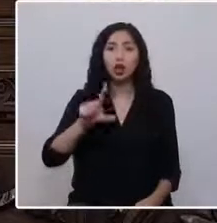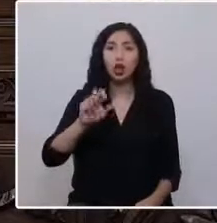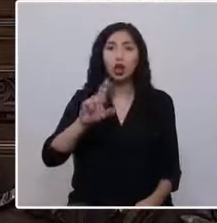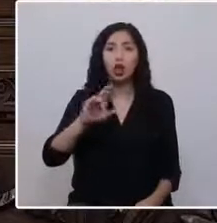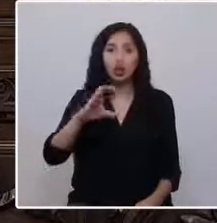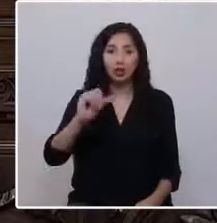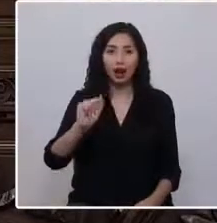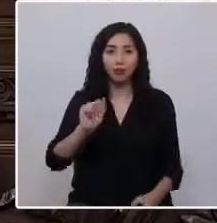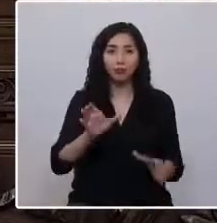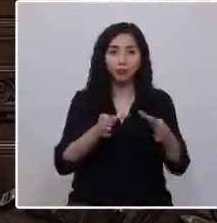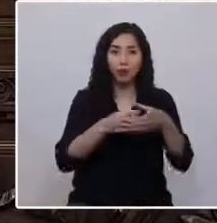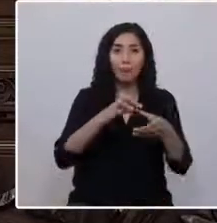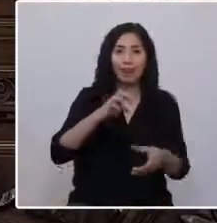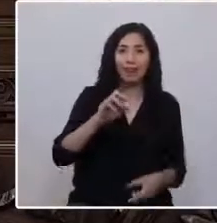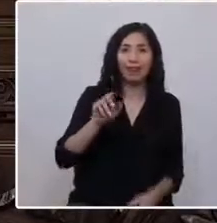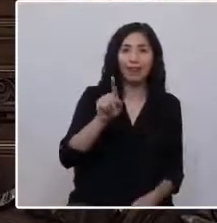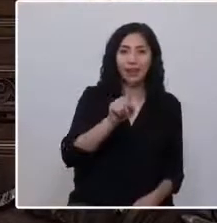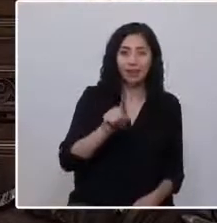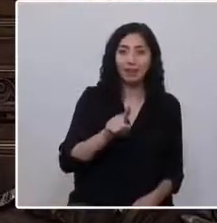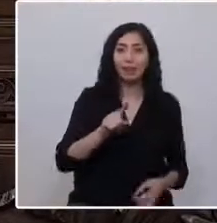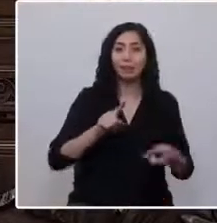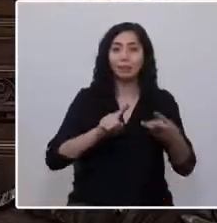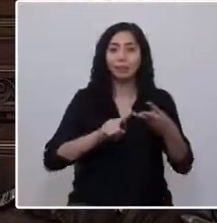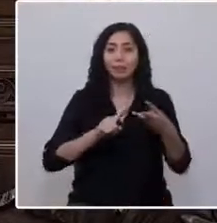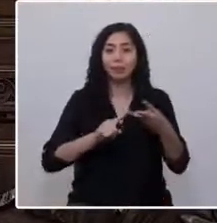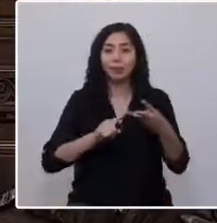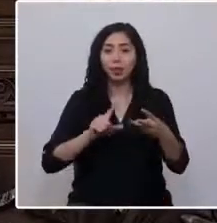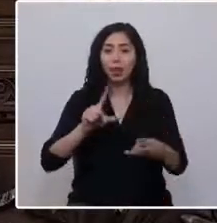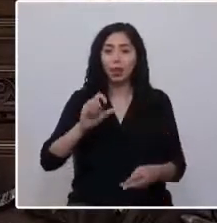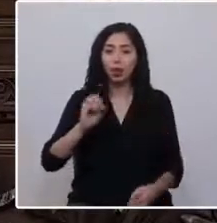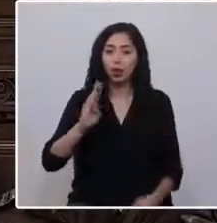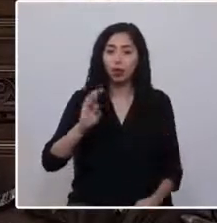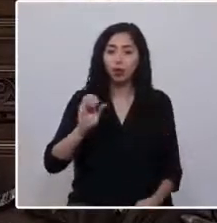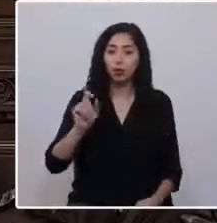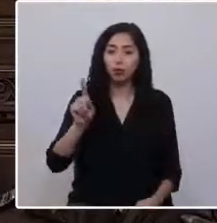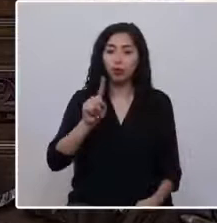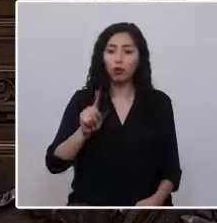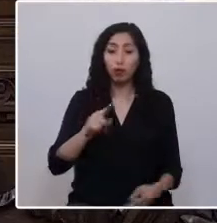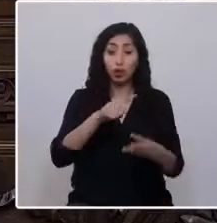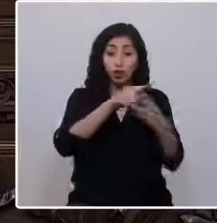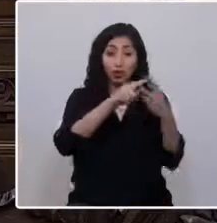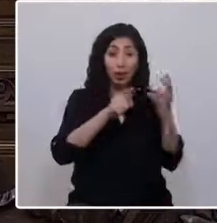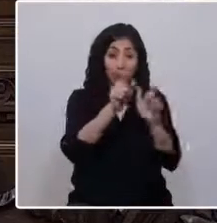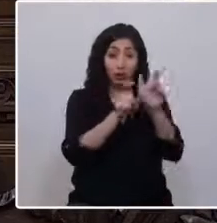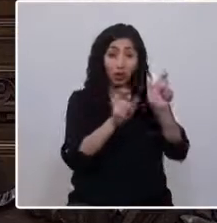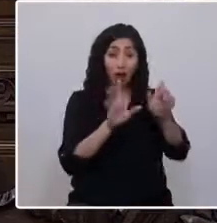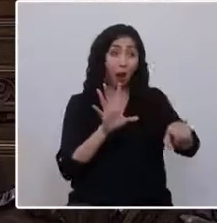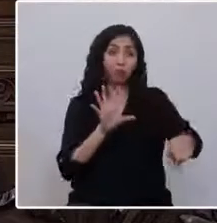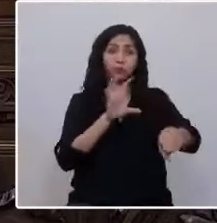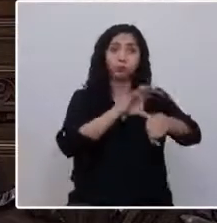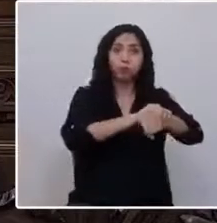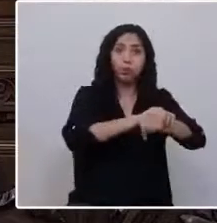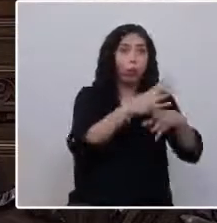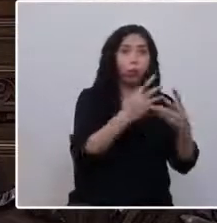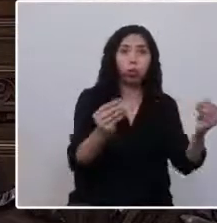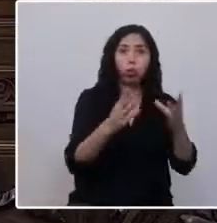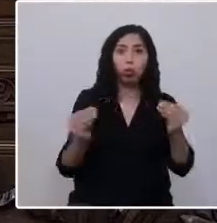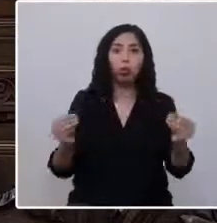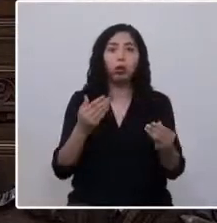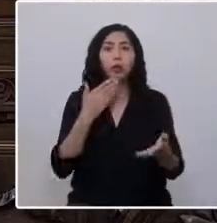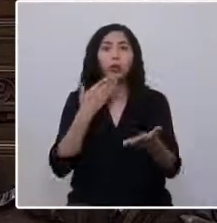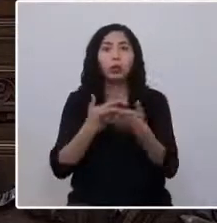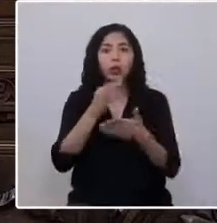y gastón lobos radical que fueron detenidos y esto desaparecer en la dictadura